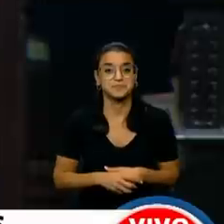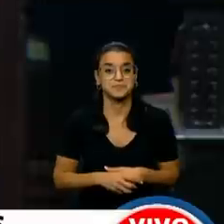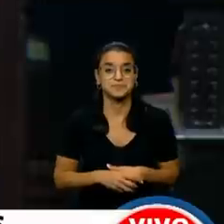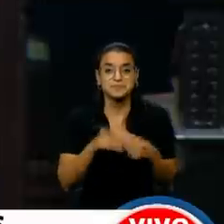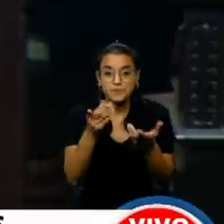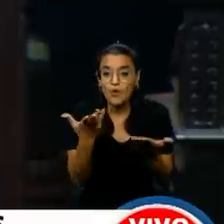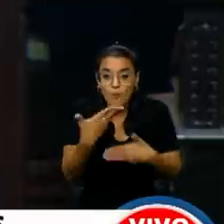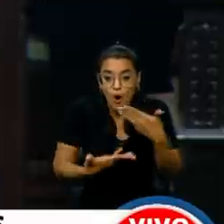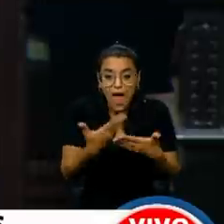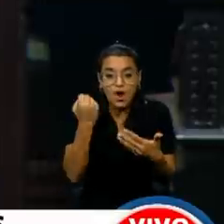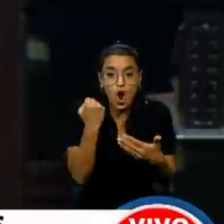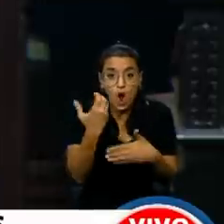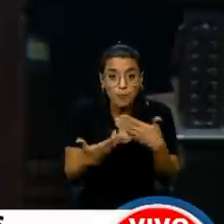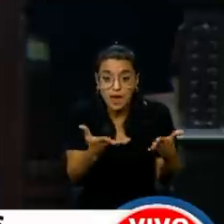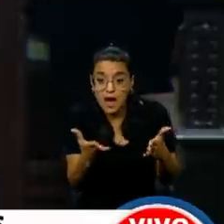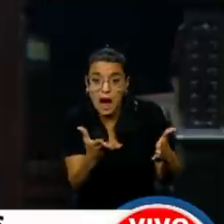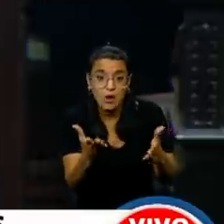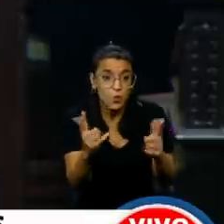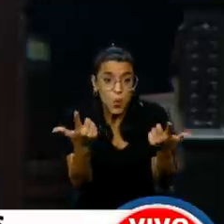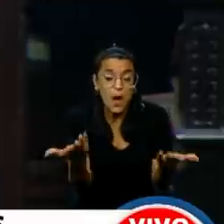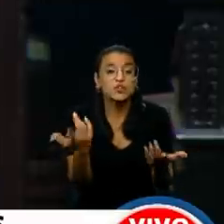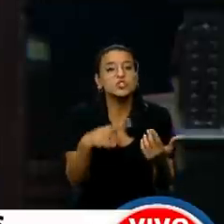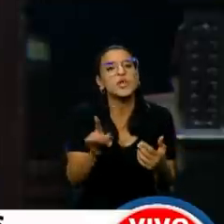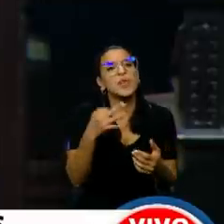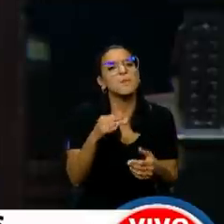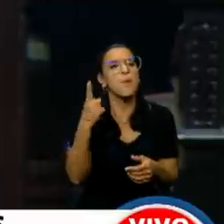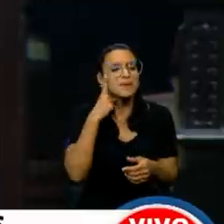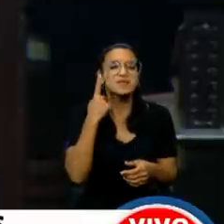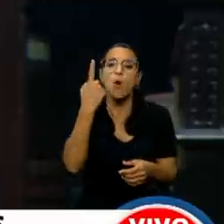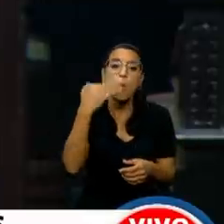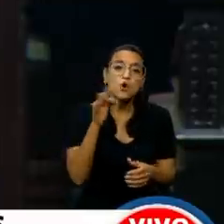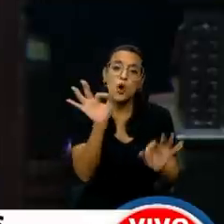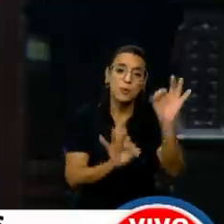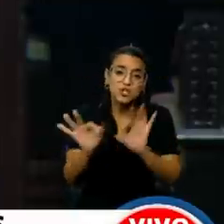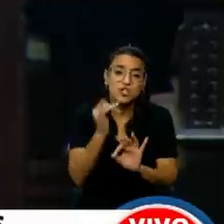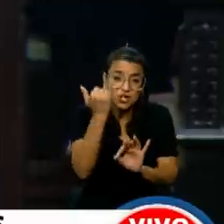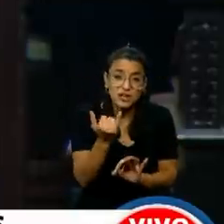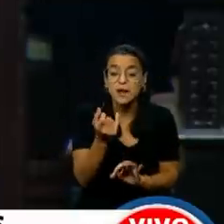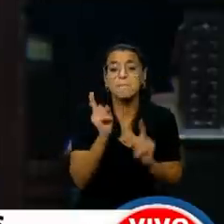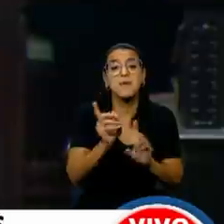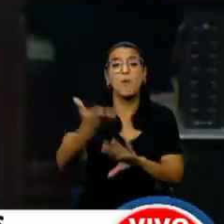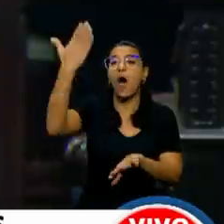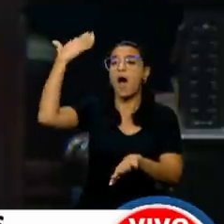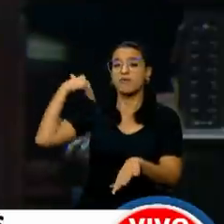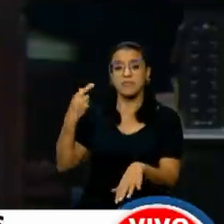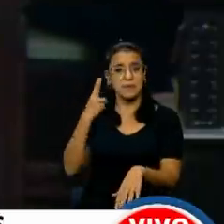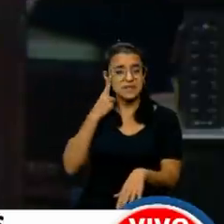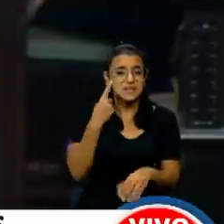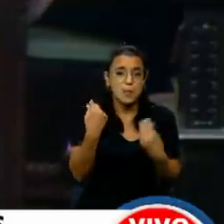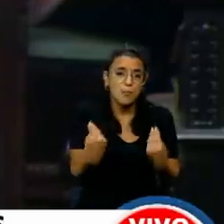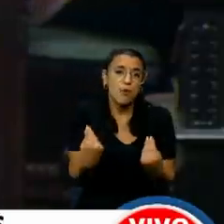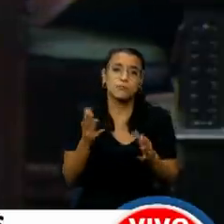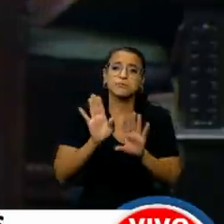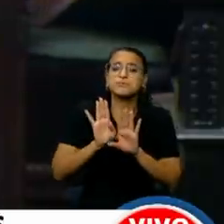un camino económico entonces tenemos que pensar realmente que el único proyecto que tenían que era lo que pensamos al principio que era